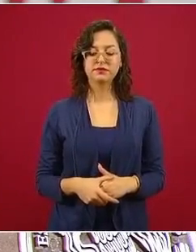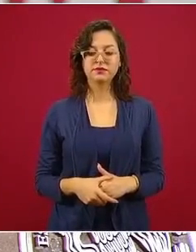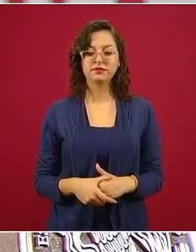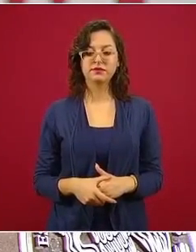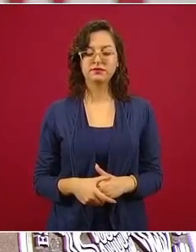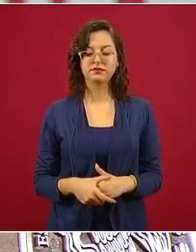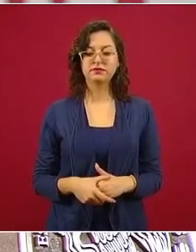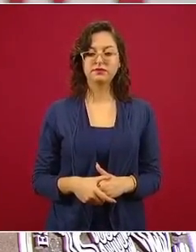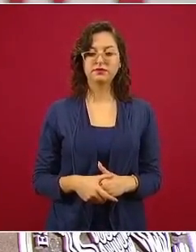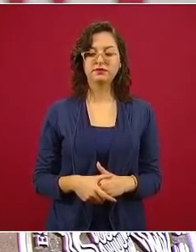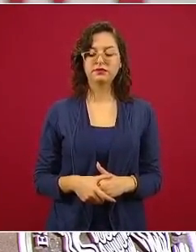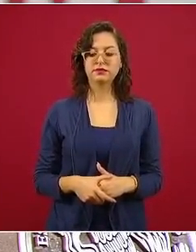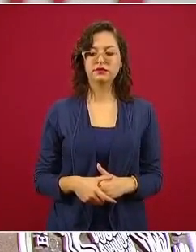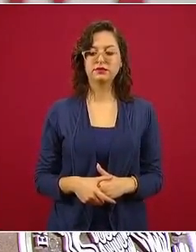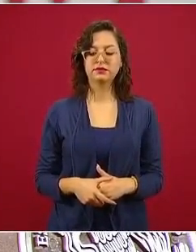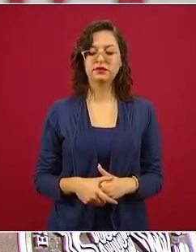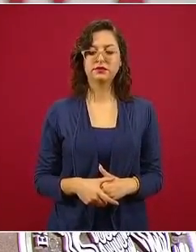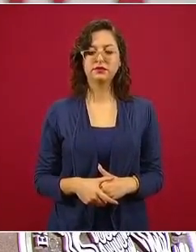las